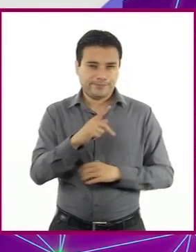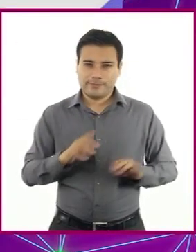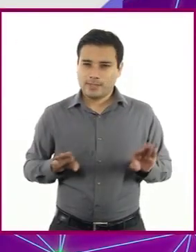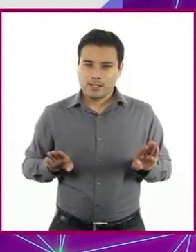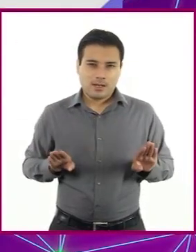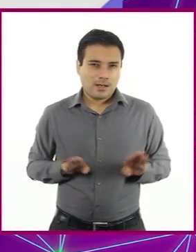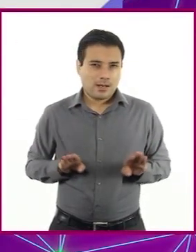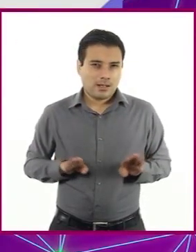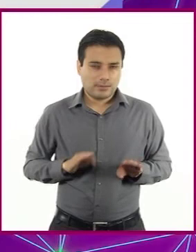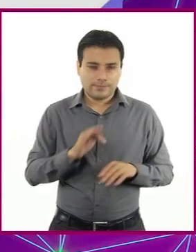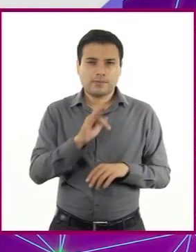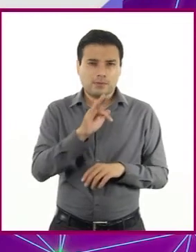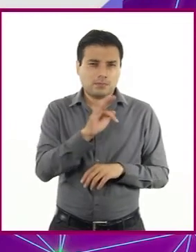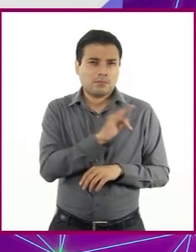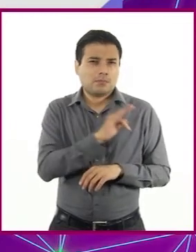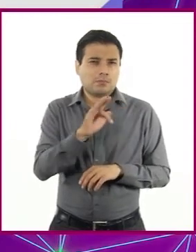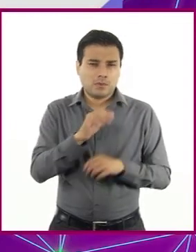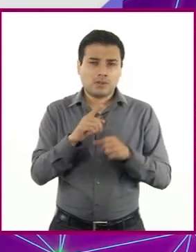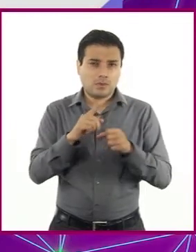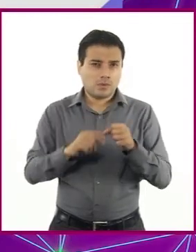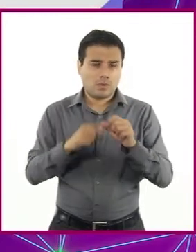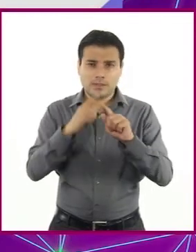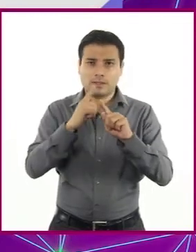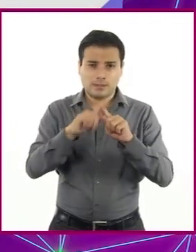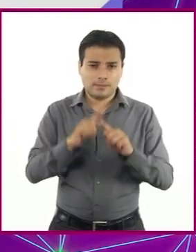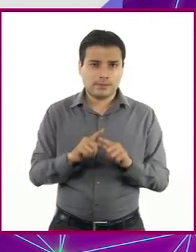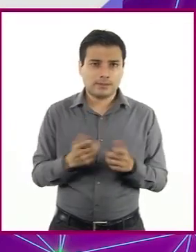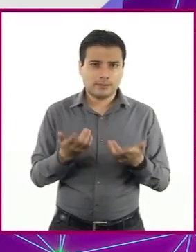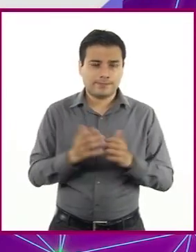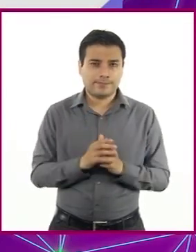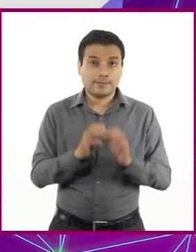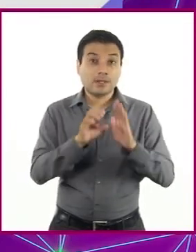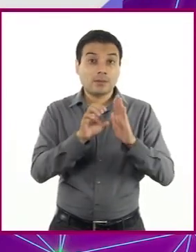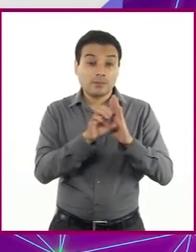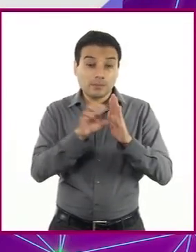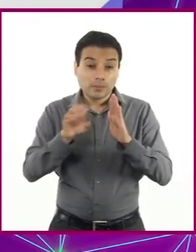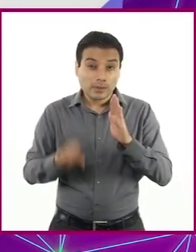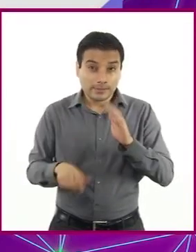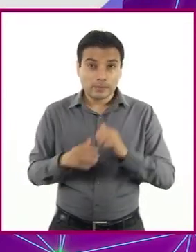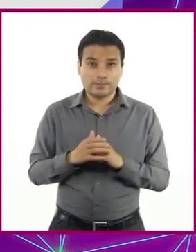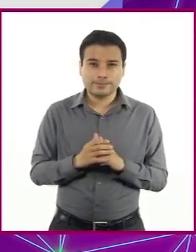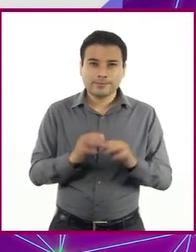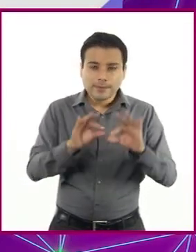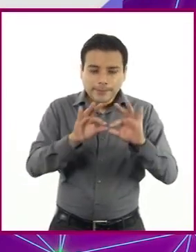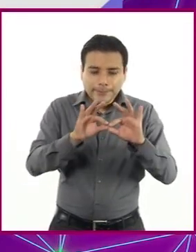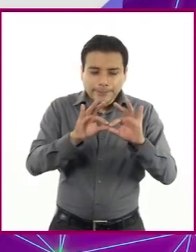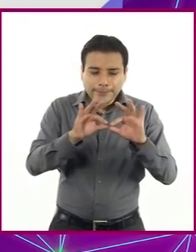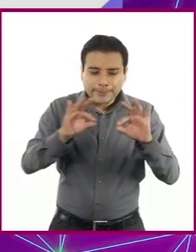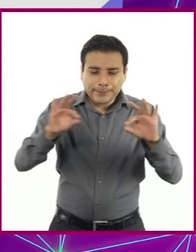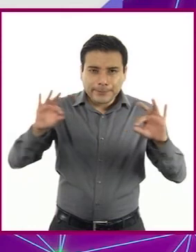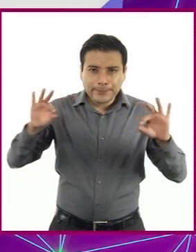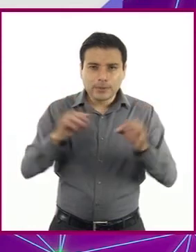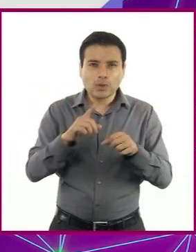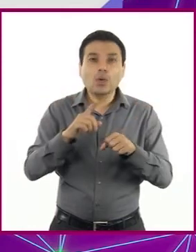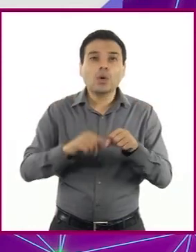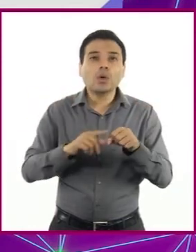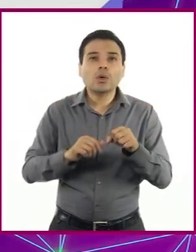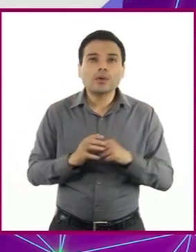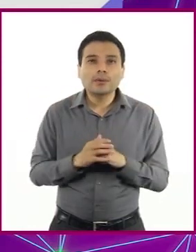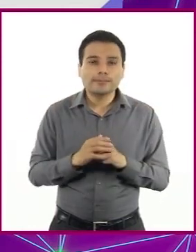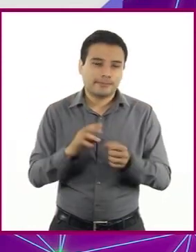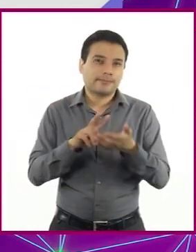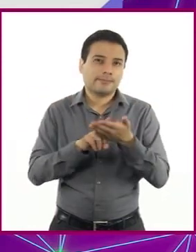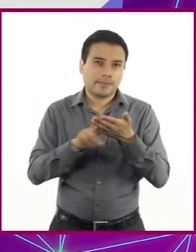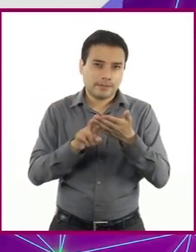de reflejar distintos tipos de colores. Cuando se encuentra en forma de película delgada, lo podemos apreciar en color